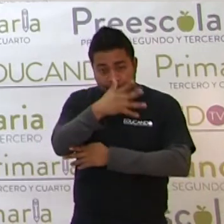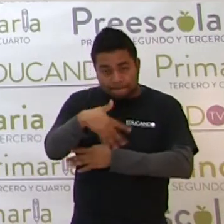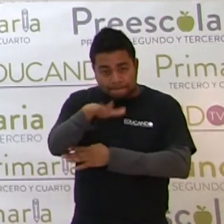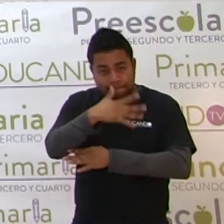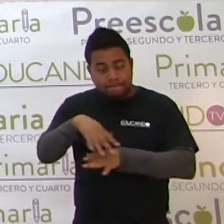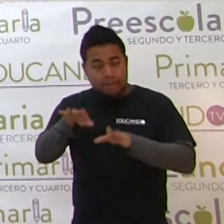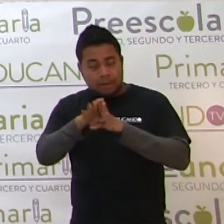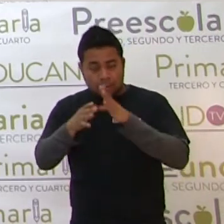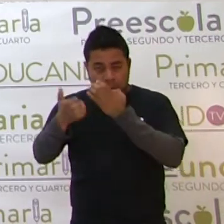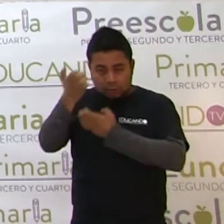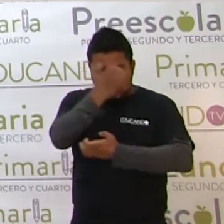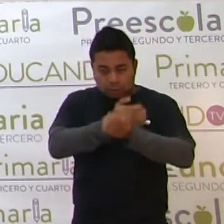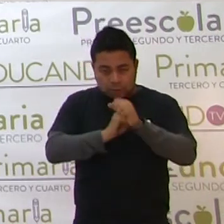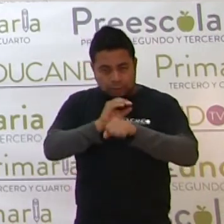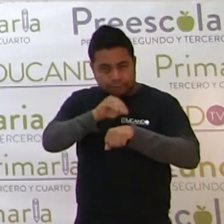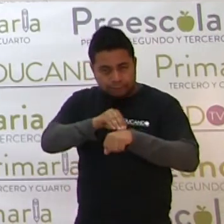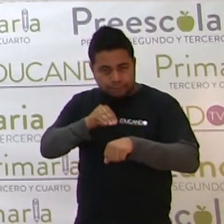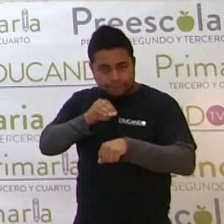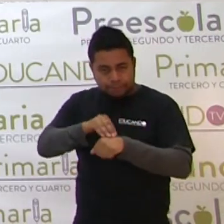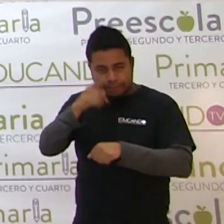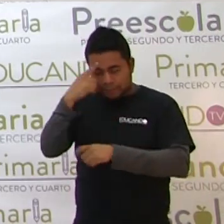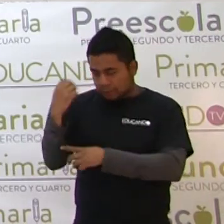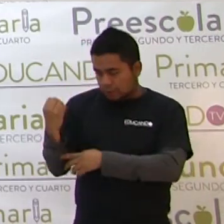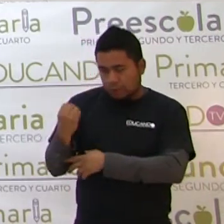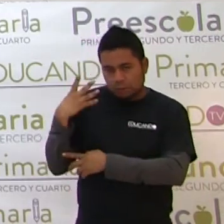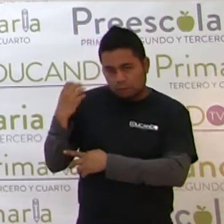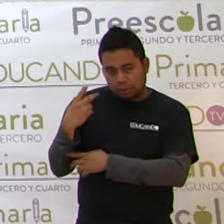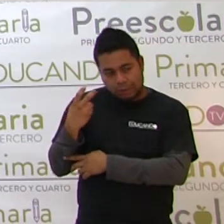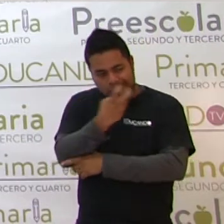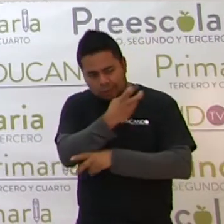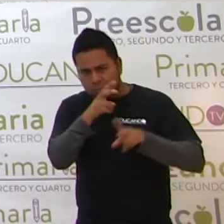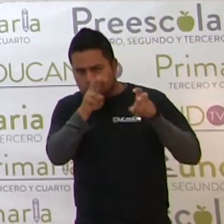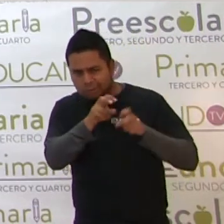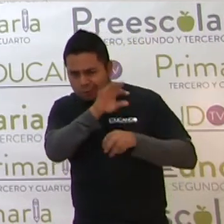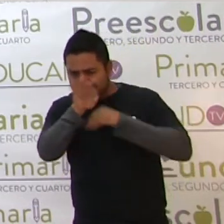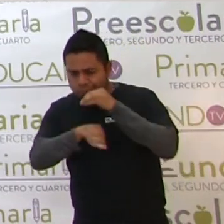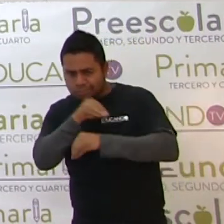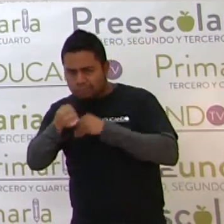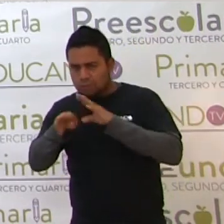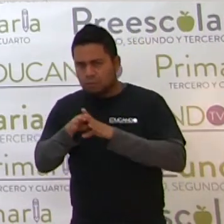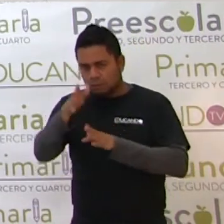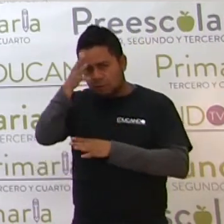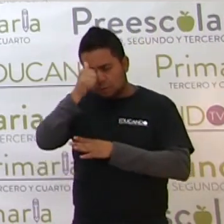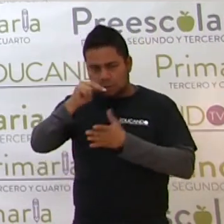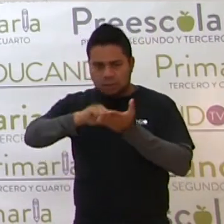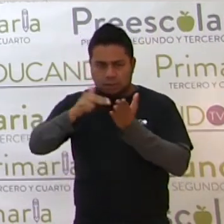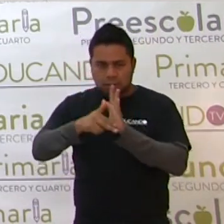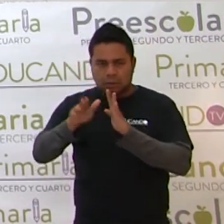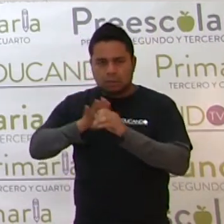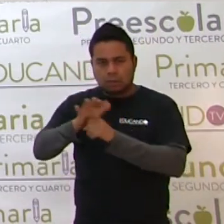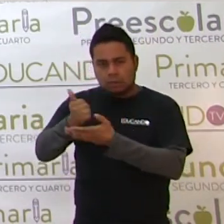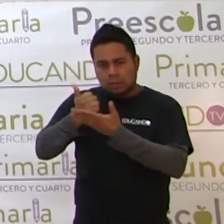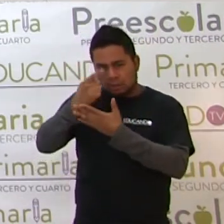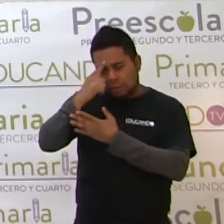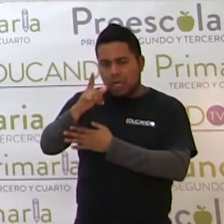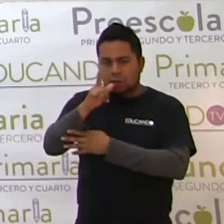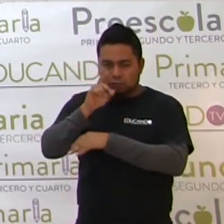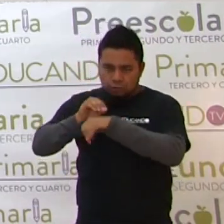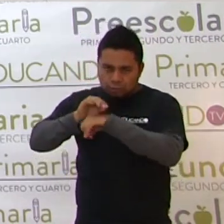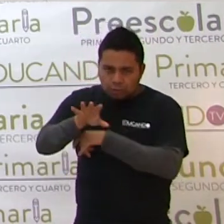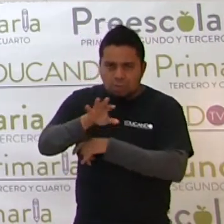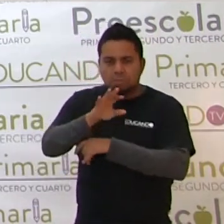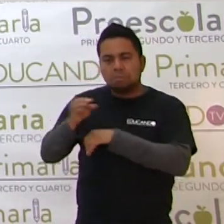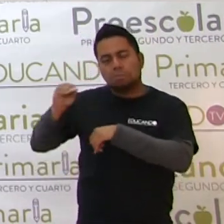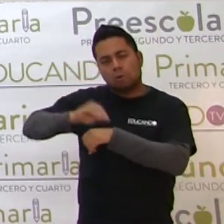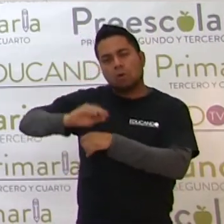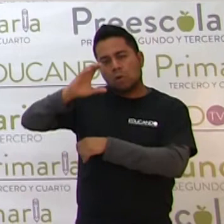el cómo se aplica en la exposición estos temas. Acuérdense, buscar las herramientas. En el proyector ponemos